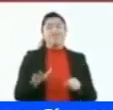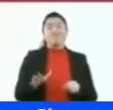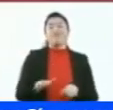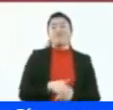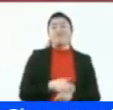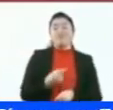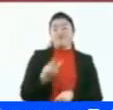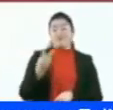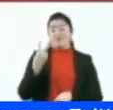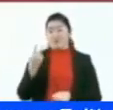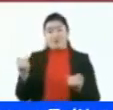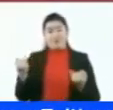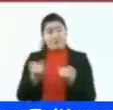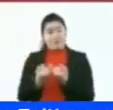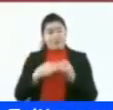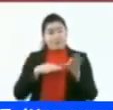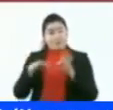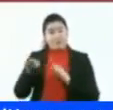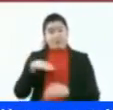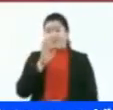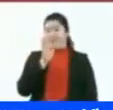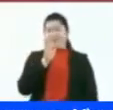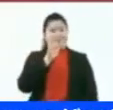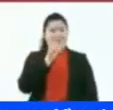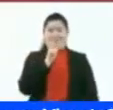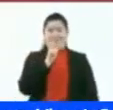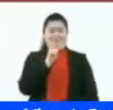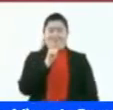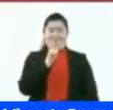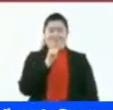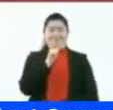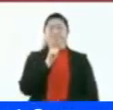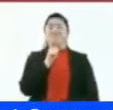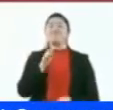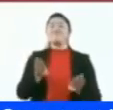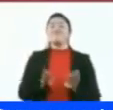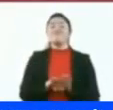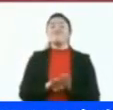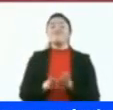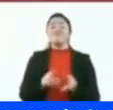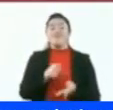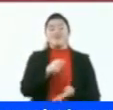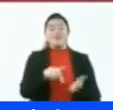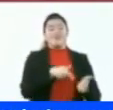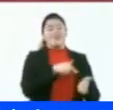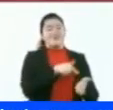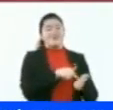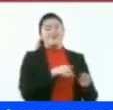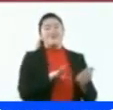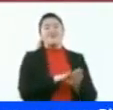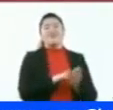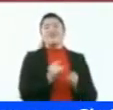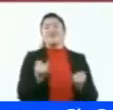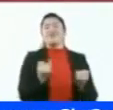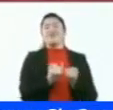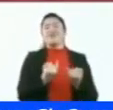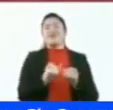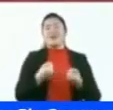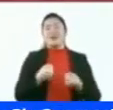los dos aeropuertos al mismo tiempo. Y ahí se planeaba hacer una especie de Santa Fe, un gran desarrollo